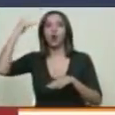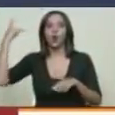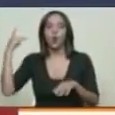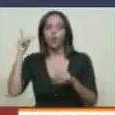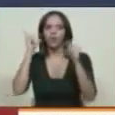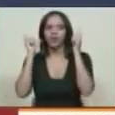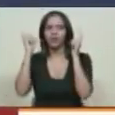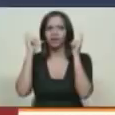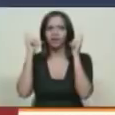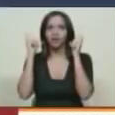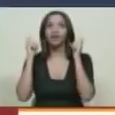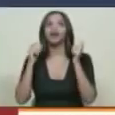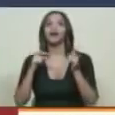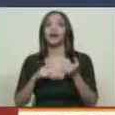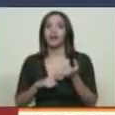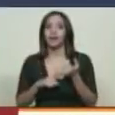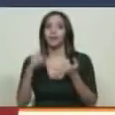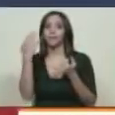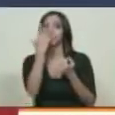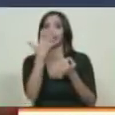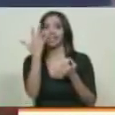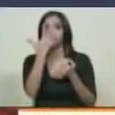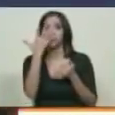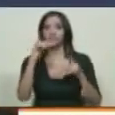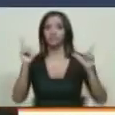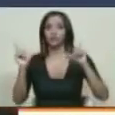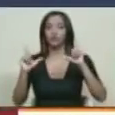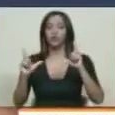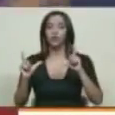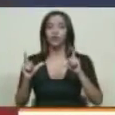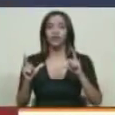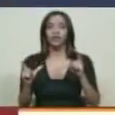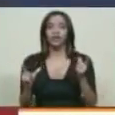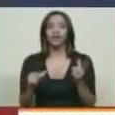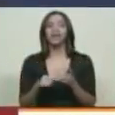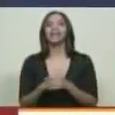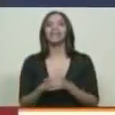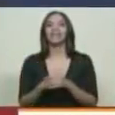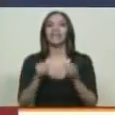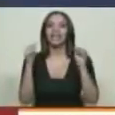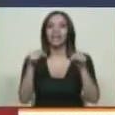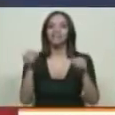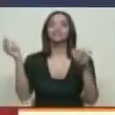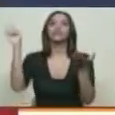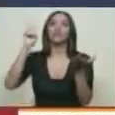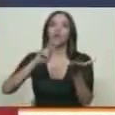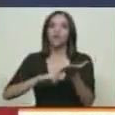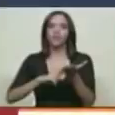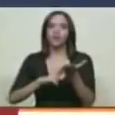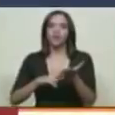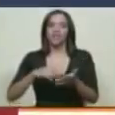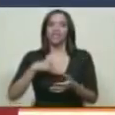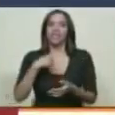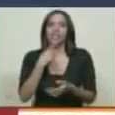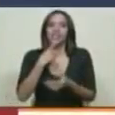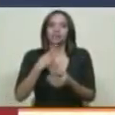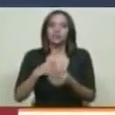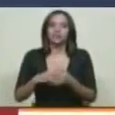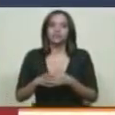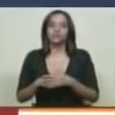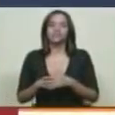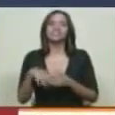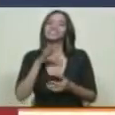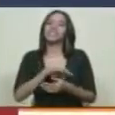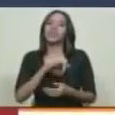operación comunicacional, como los que se montaban hace tiempo en el metro. Eso volvió. ¿Qué digo yo en estos casos? Señores,